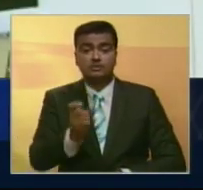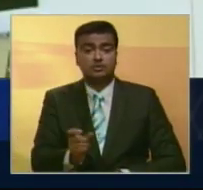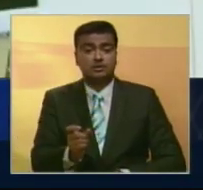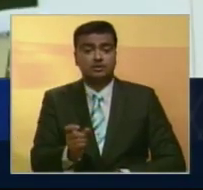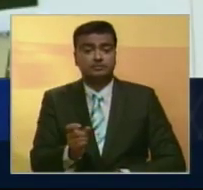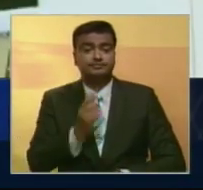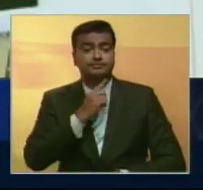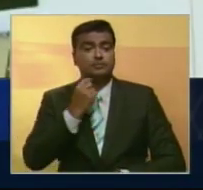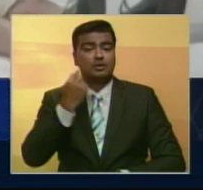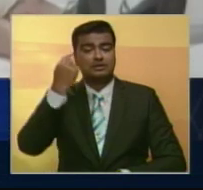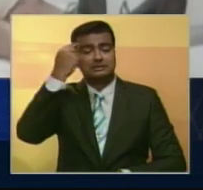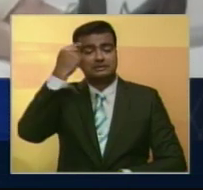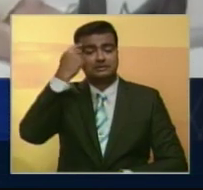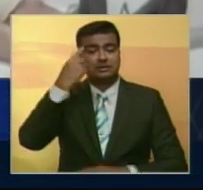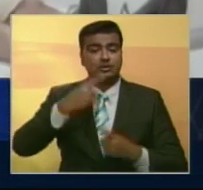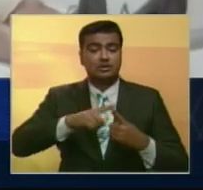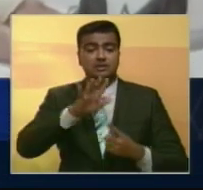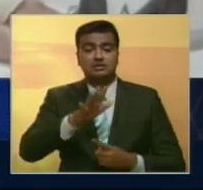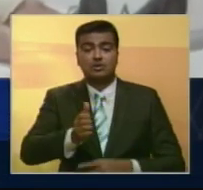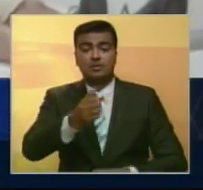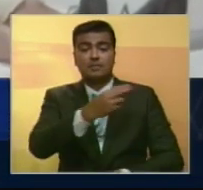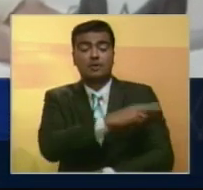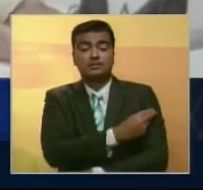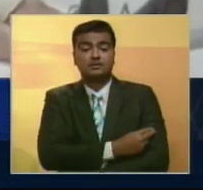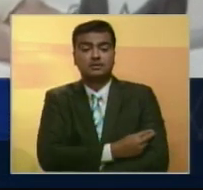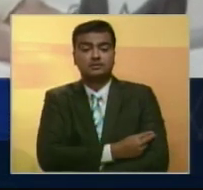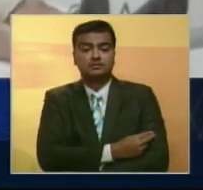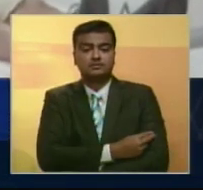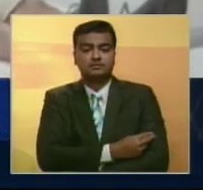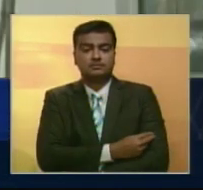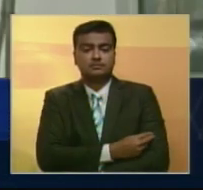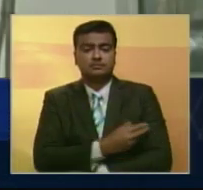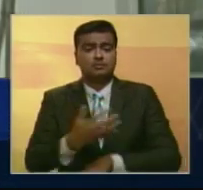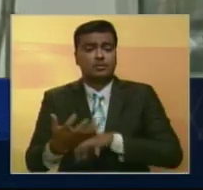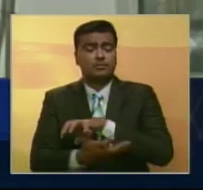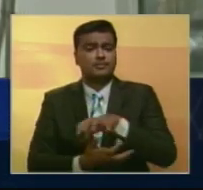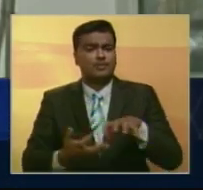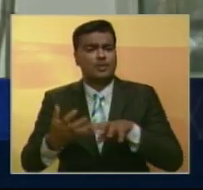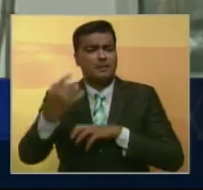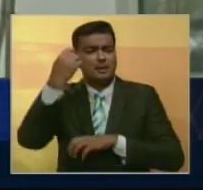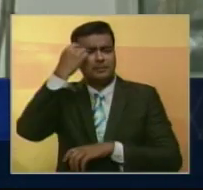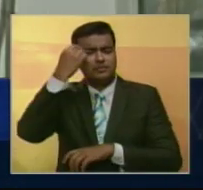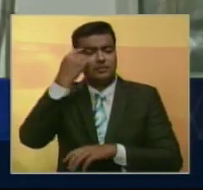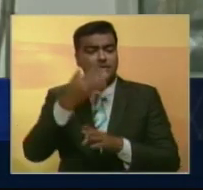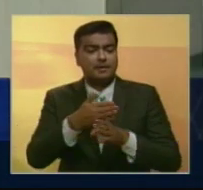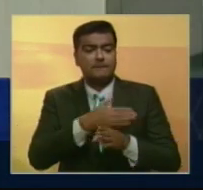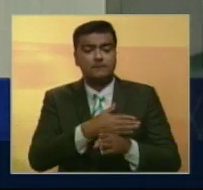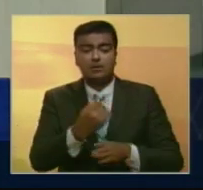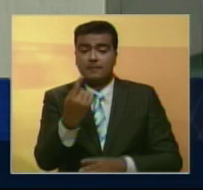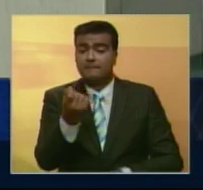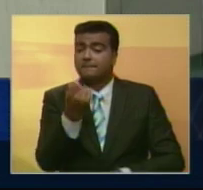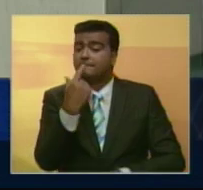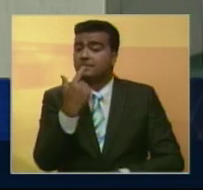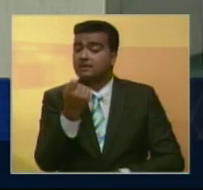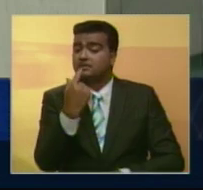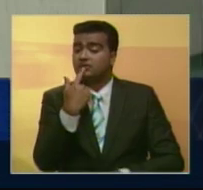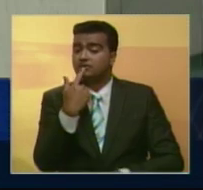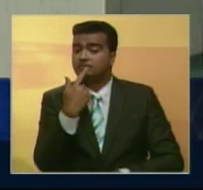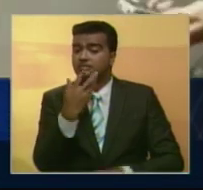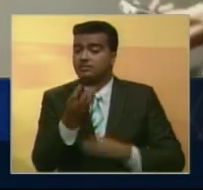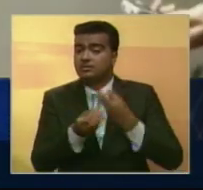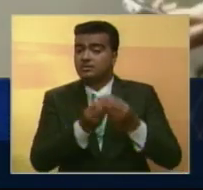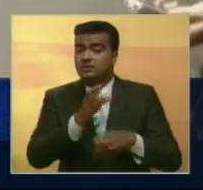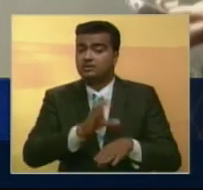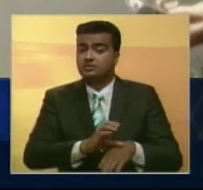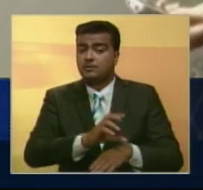sufrió muerte cerebral y otras 5 fueron hospitalizadas por problemas neurológicos luego de un primer ensayo clínico realizado en la